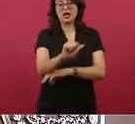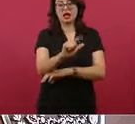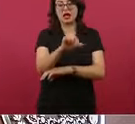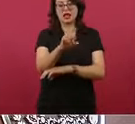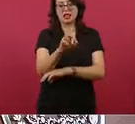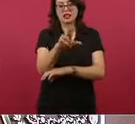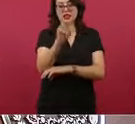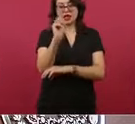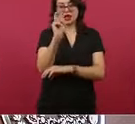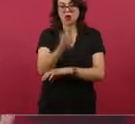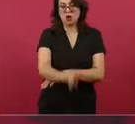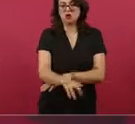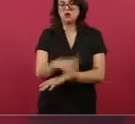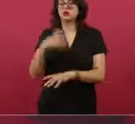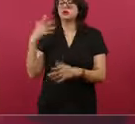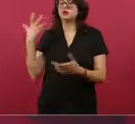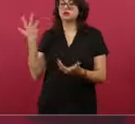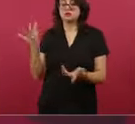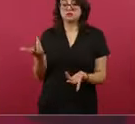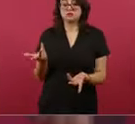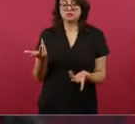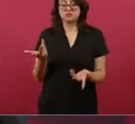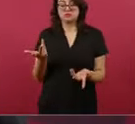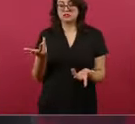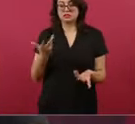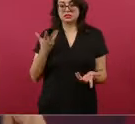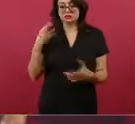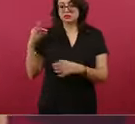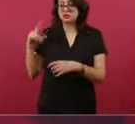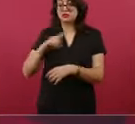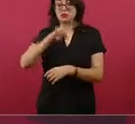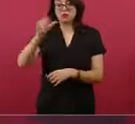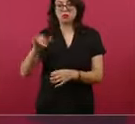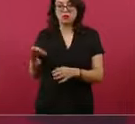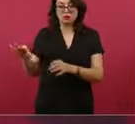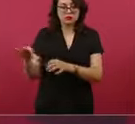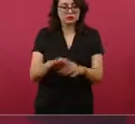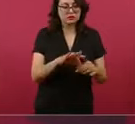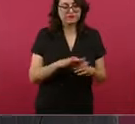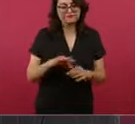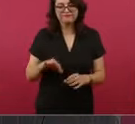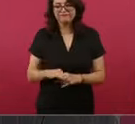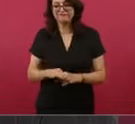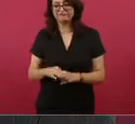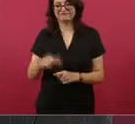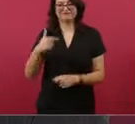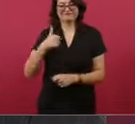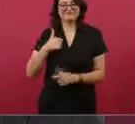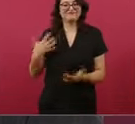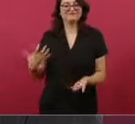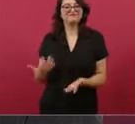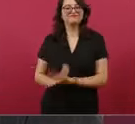aún con todo, tuvieron que robarse la elección,